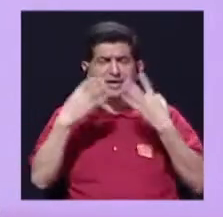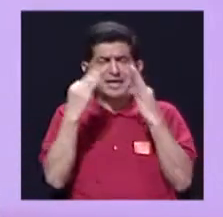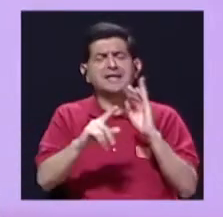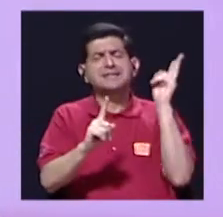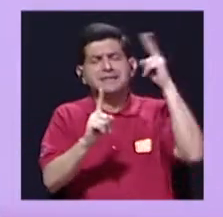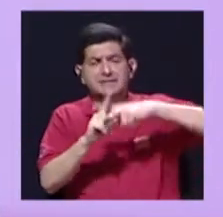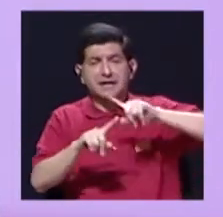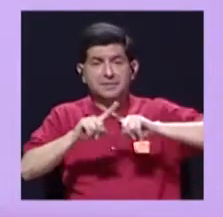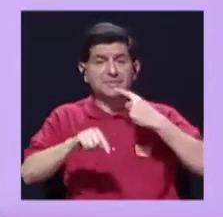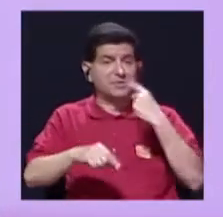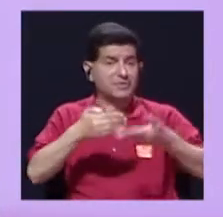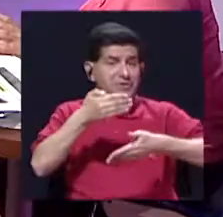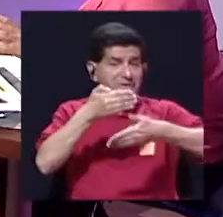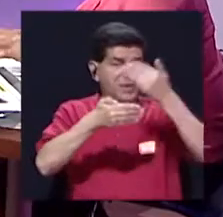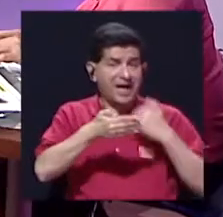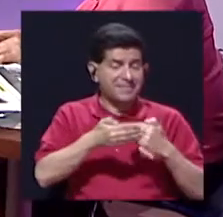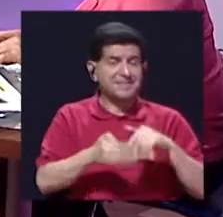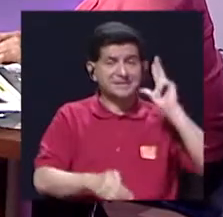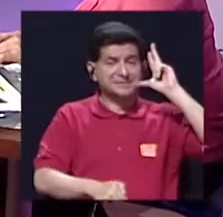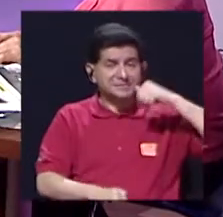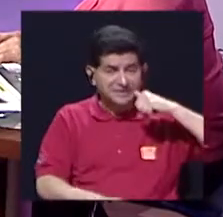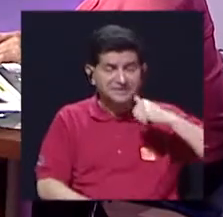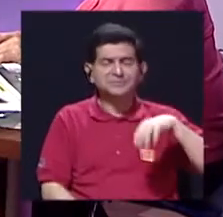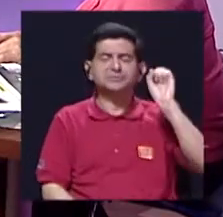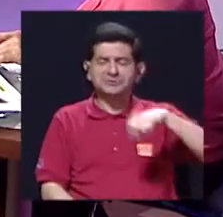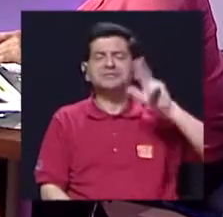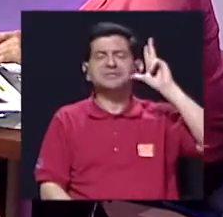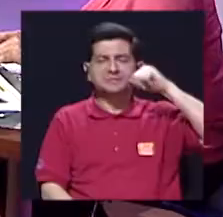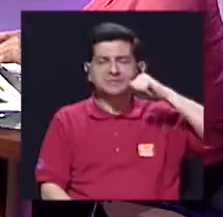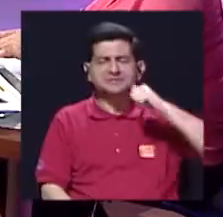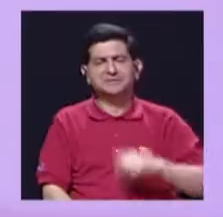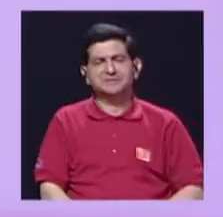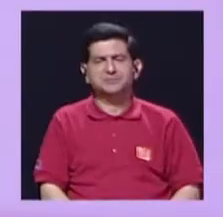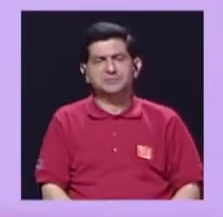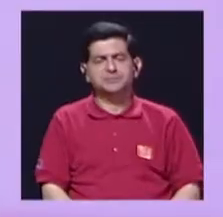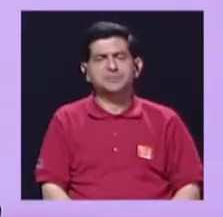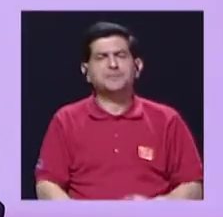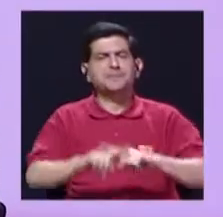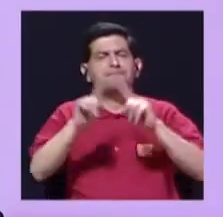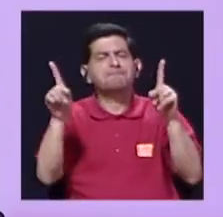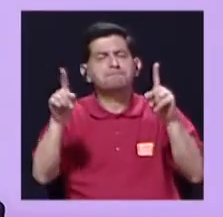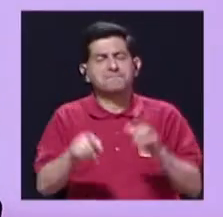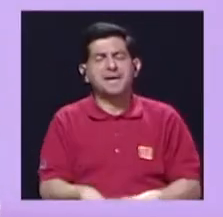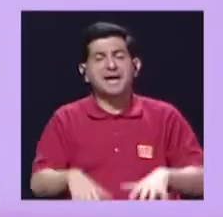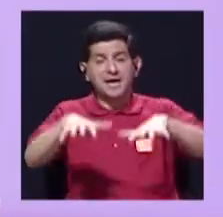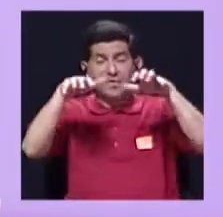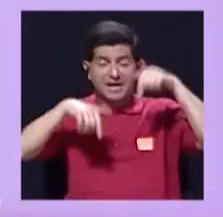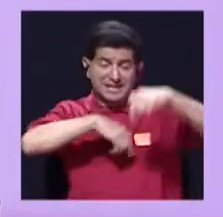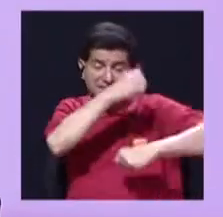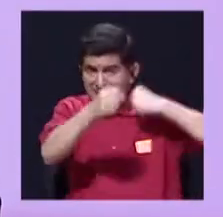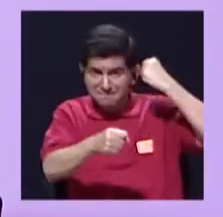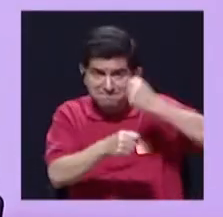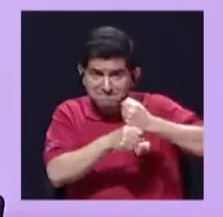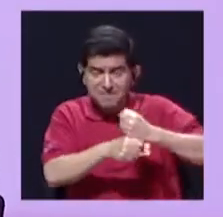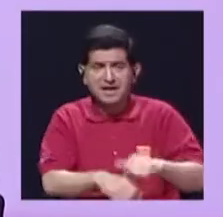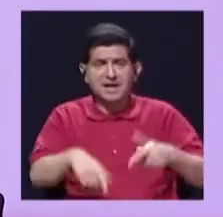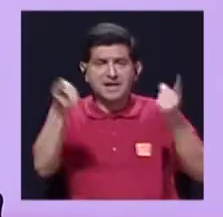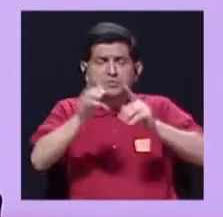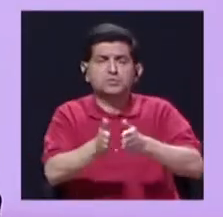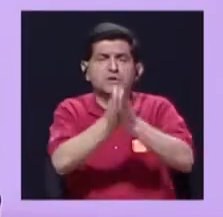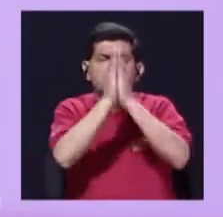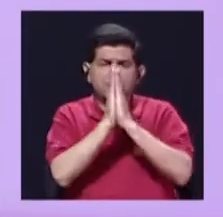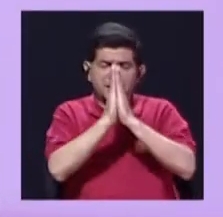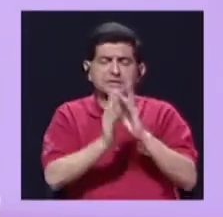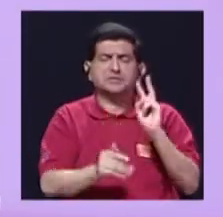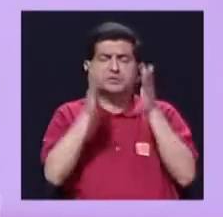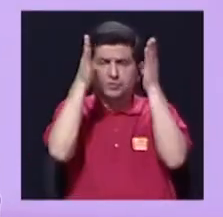como dijiste antes, puro machismo. Es puro machismo, pero falta. Incluso en la Asamblea de este año se presentó una moción por parte